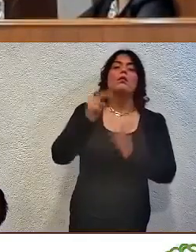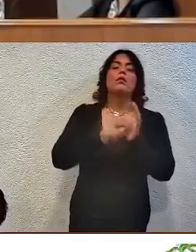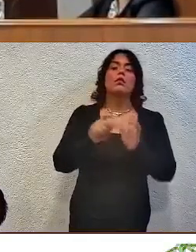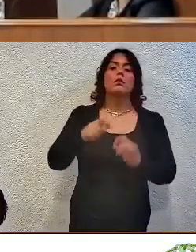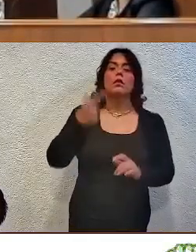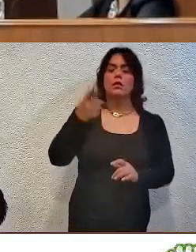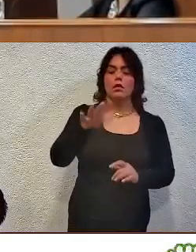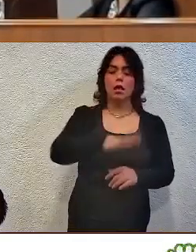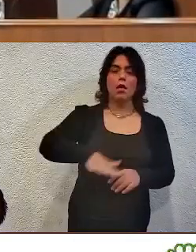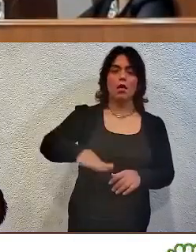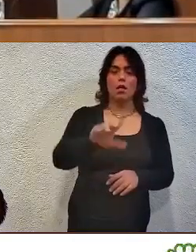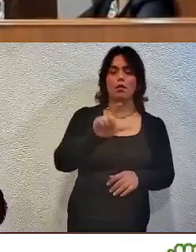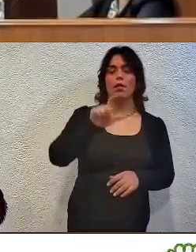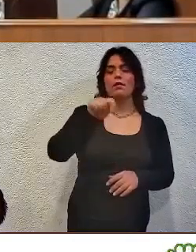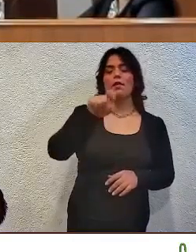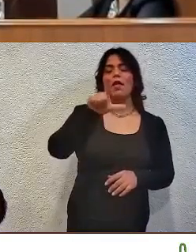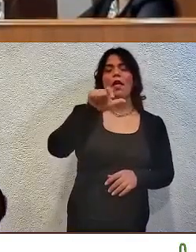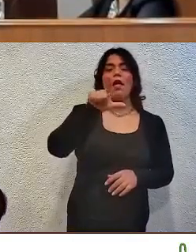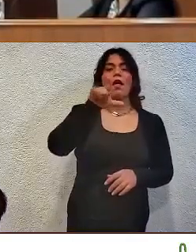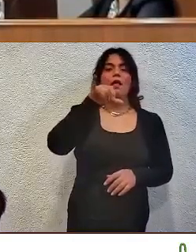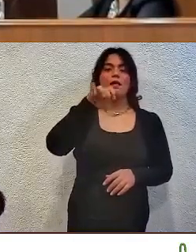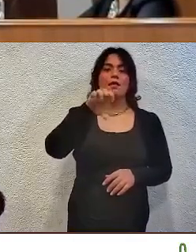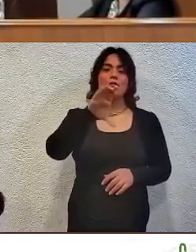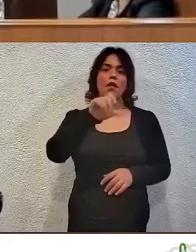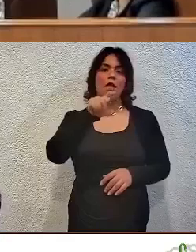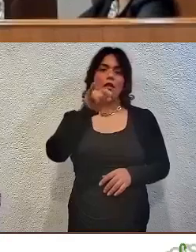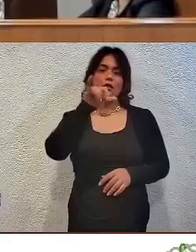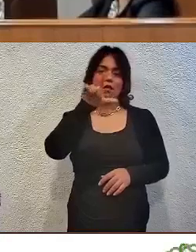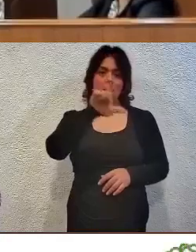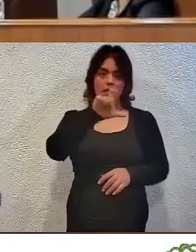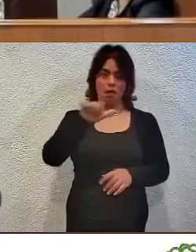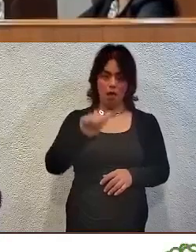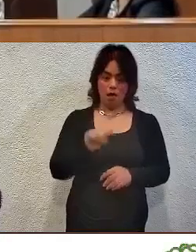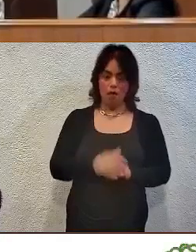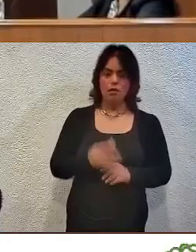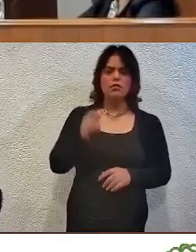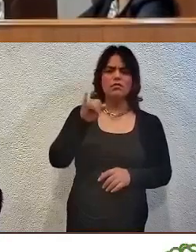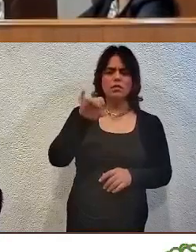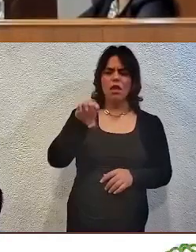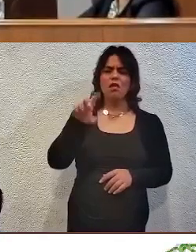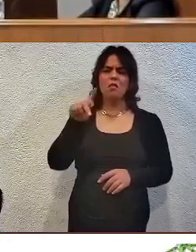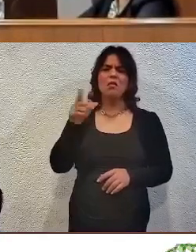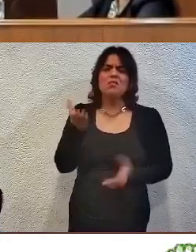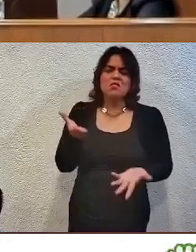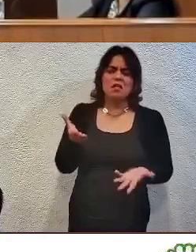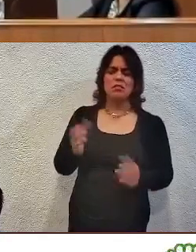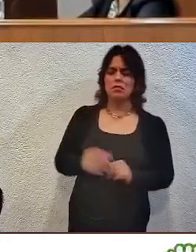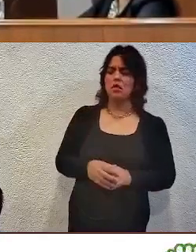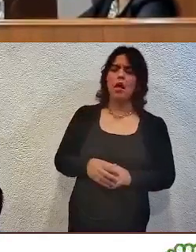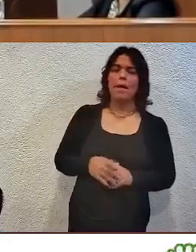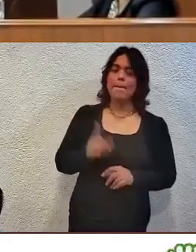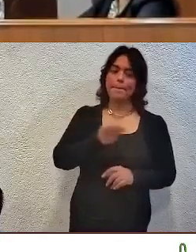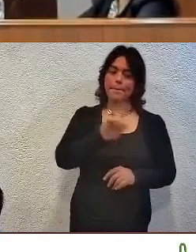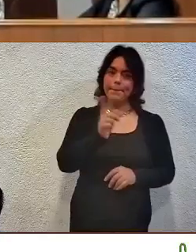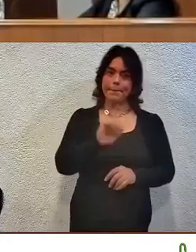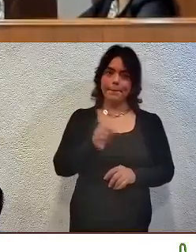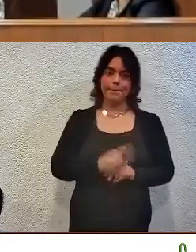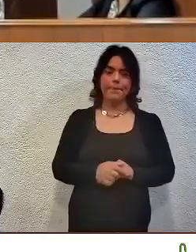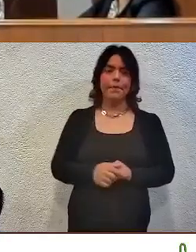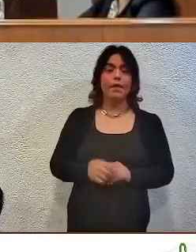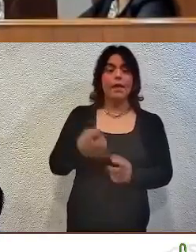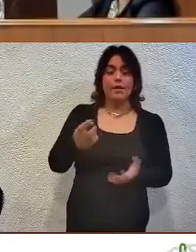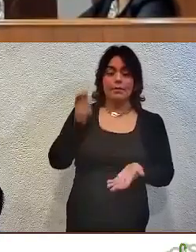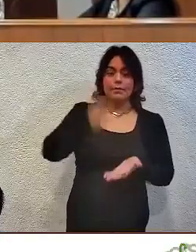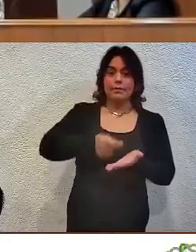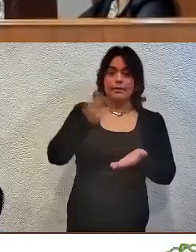de Maldonado. Sin embargo, el Consejo General del IEPC Guerrero concluyó que no era jurídicamente posible aplicar la sanción